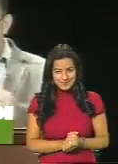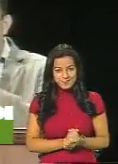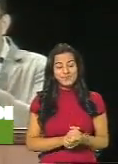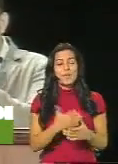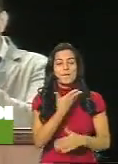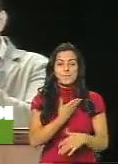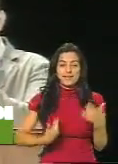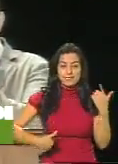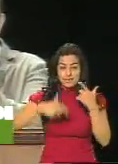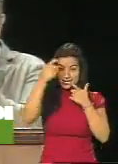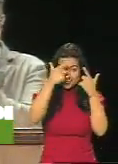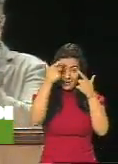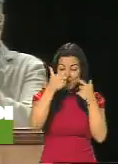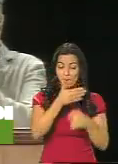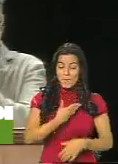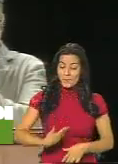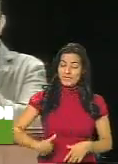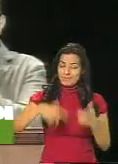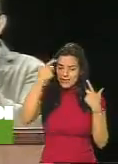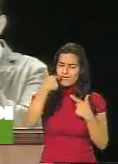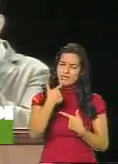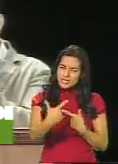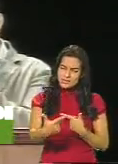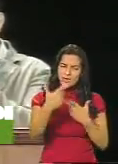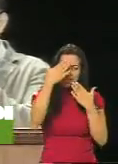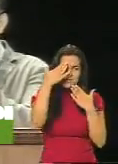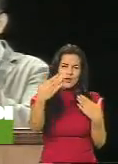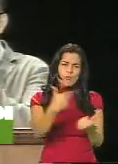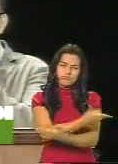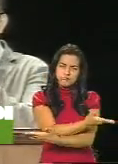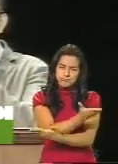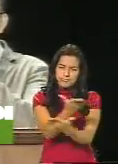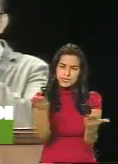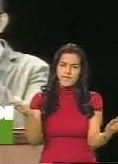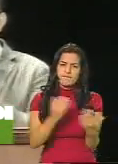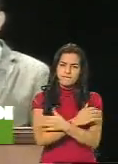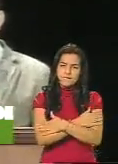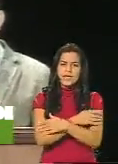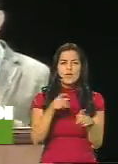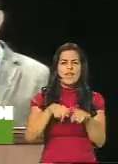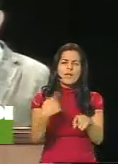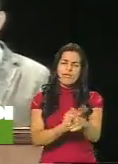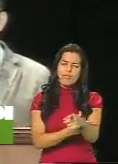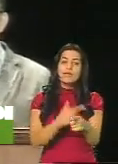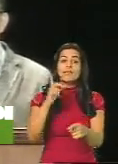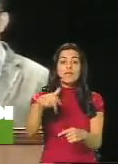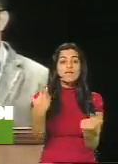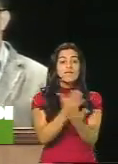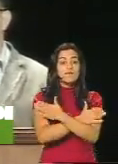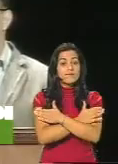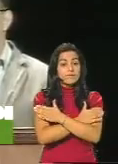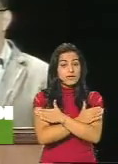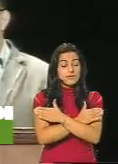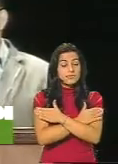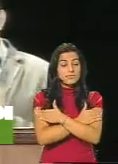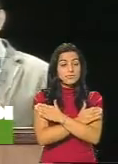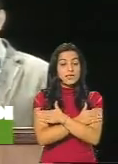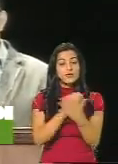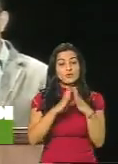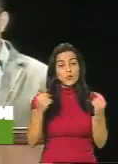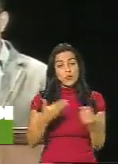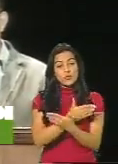que el comandante presidente les envíe un fraterno saludo, una felicitación,